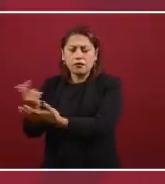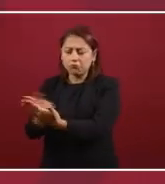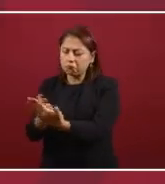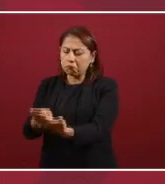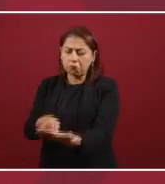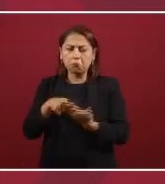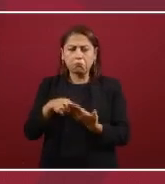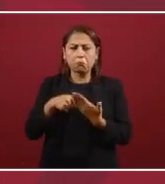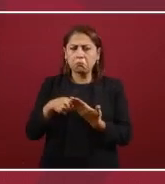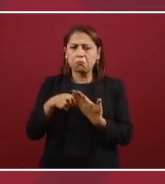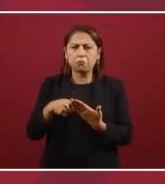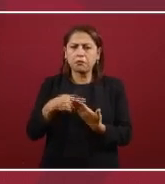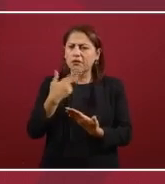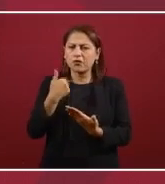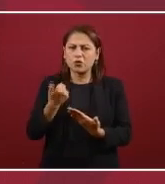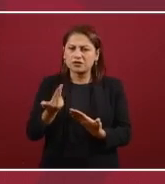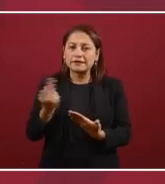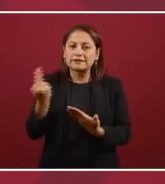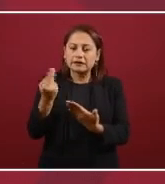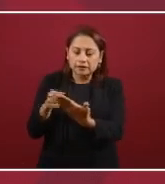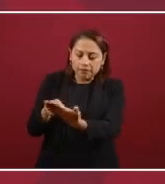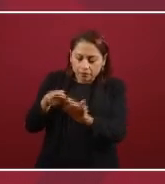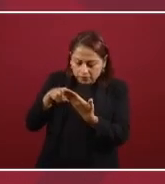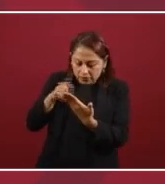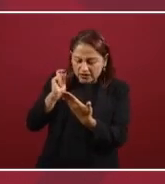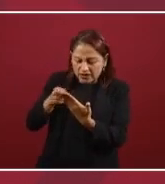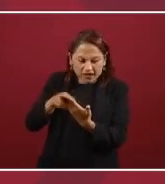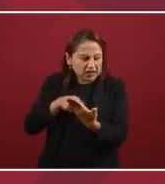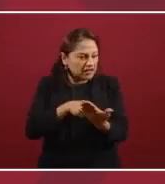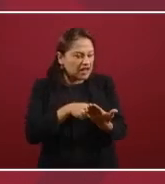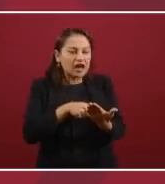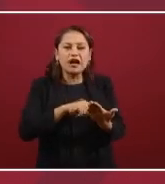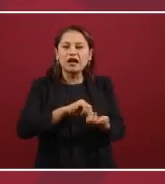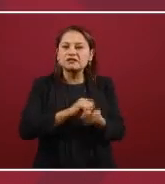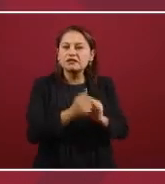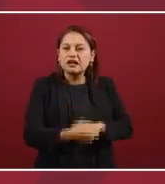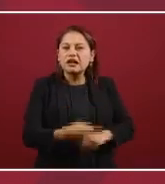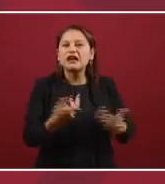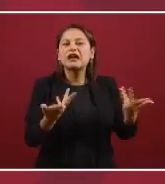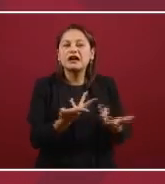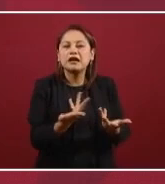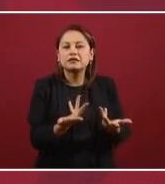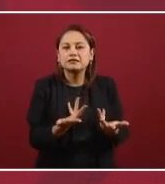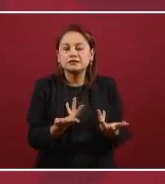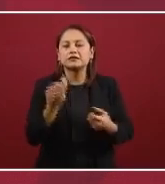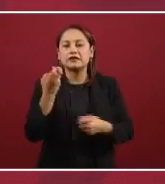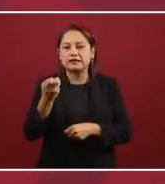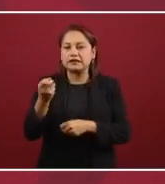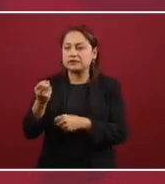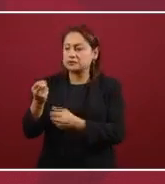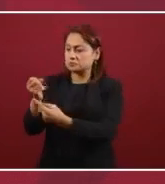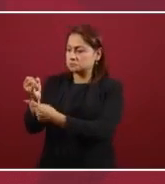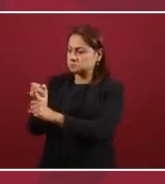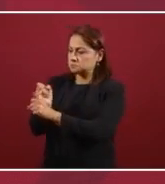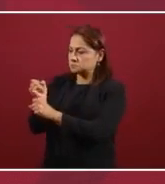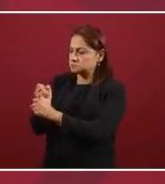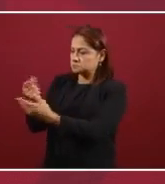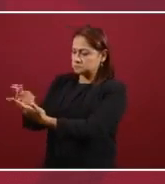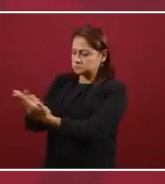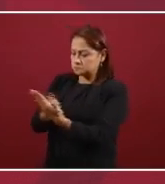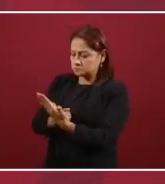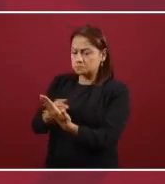no los analizamos inteligentemente, si no creamos inteligencia de la información, conocimiento. Y si no